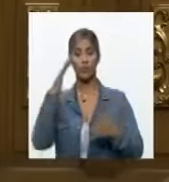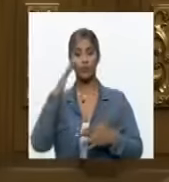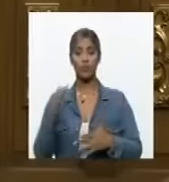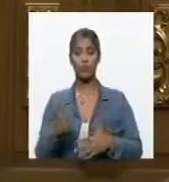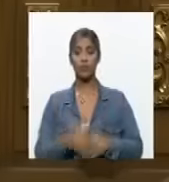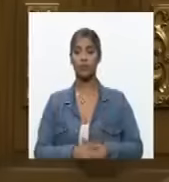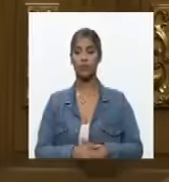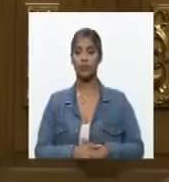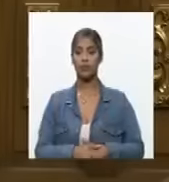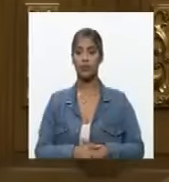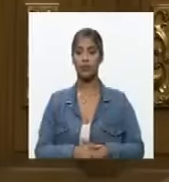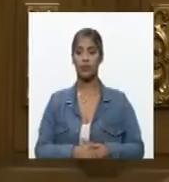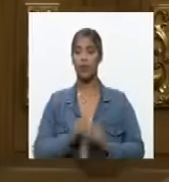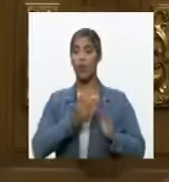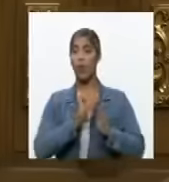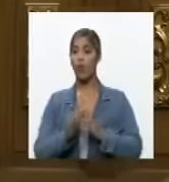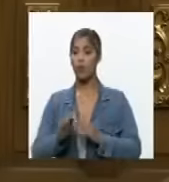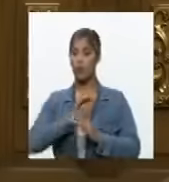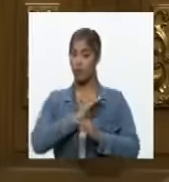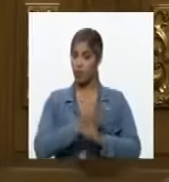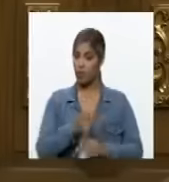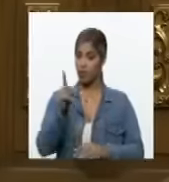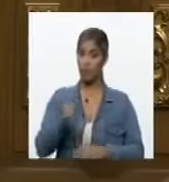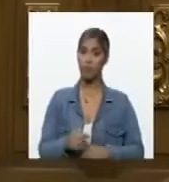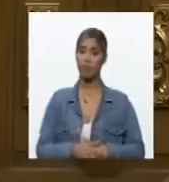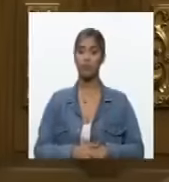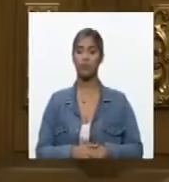militante comunista, valiente además,